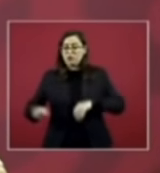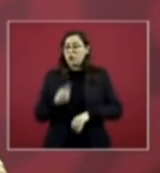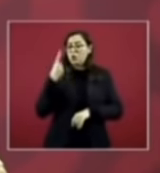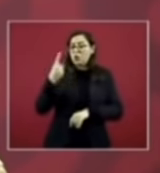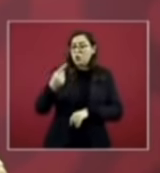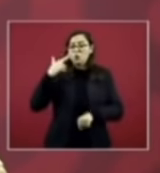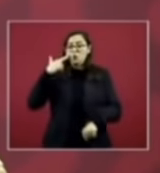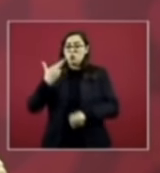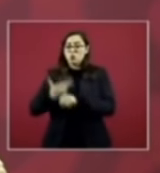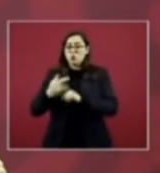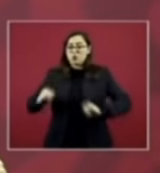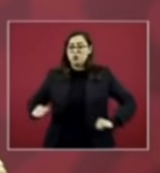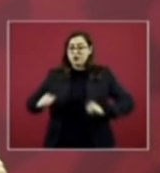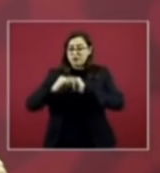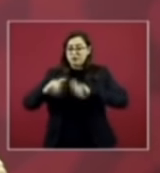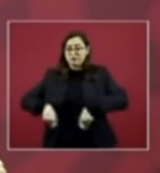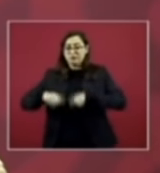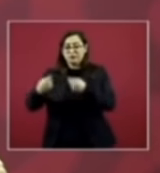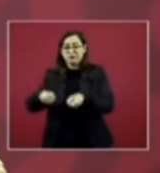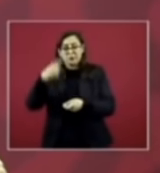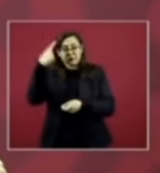que no